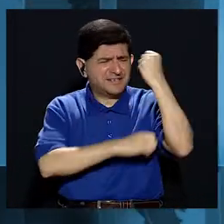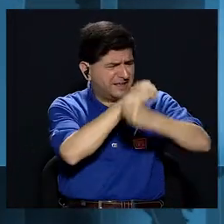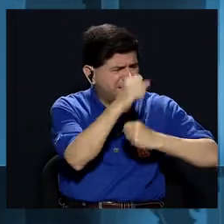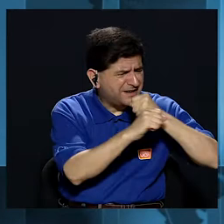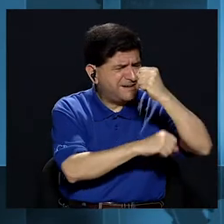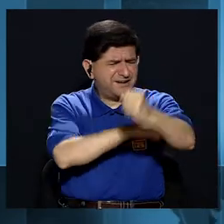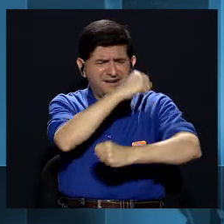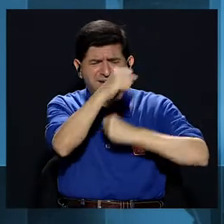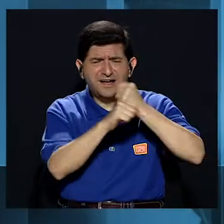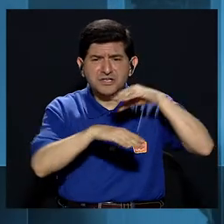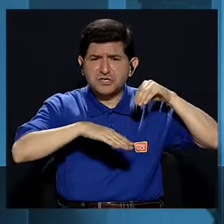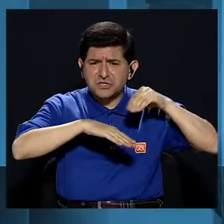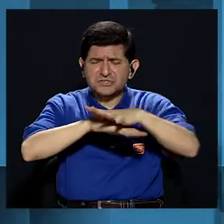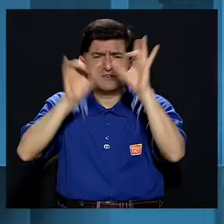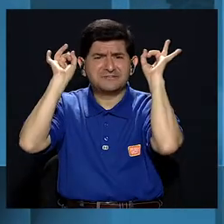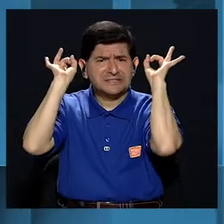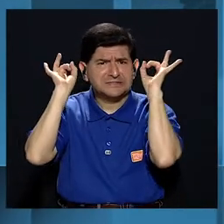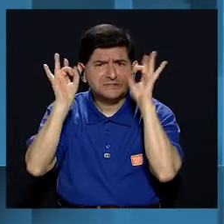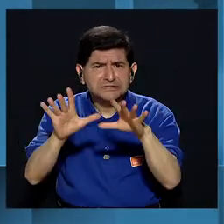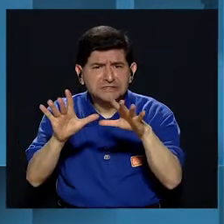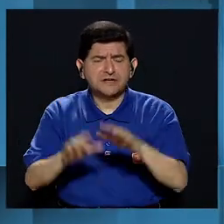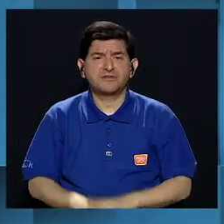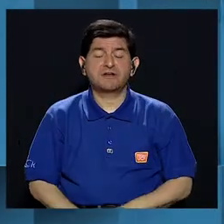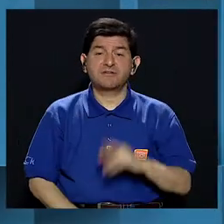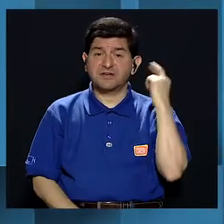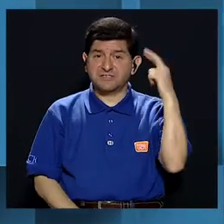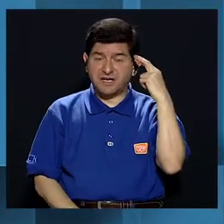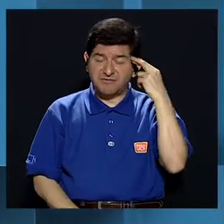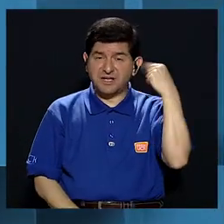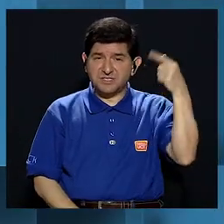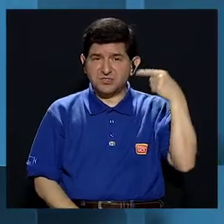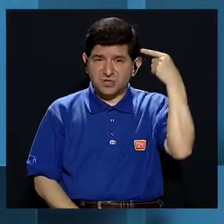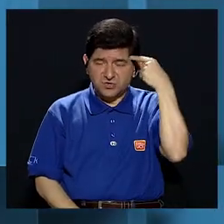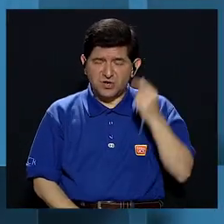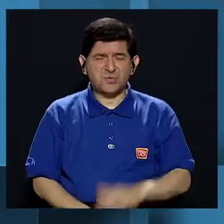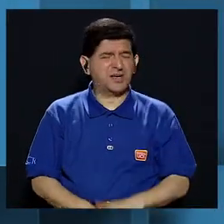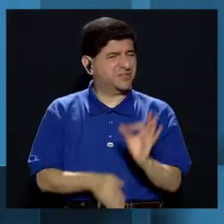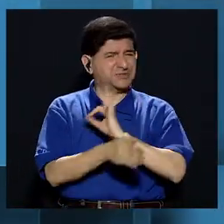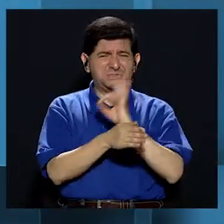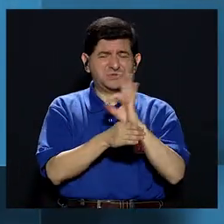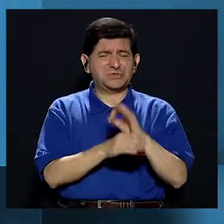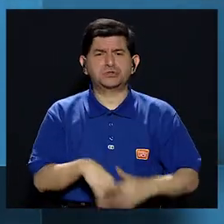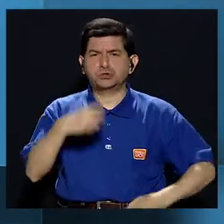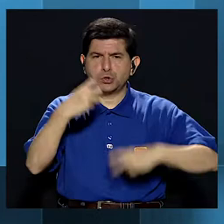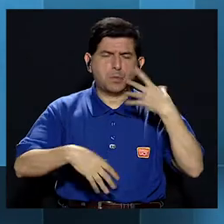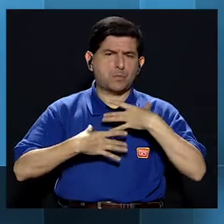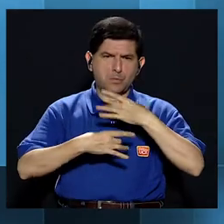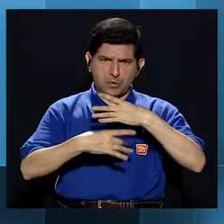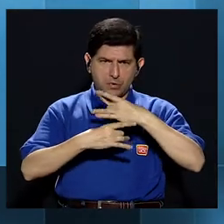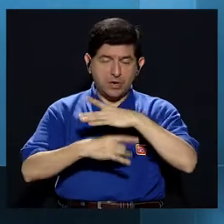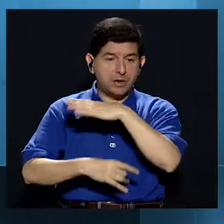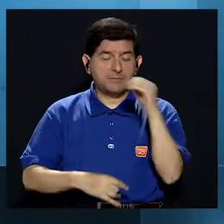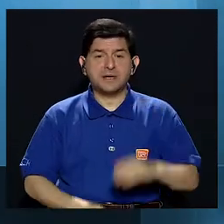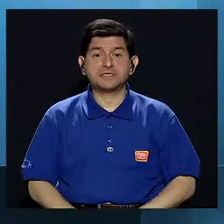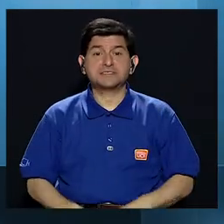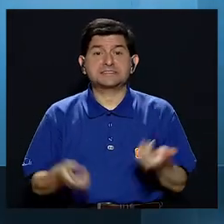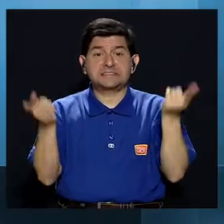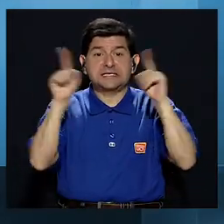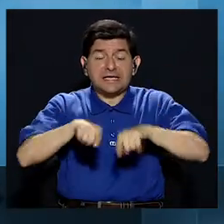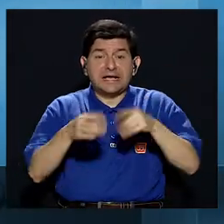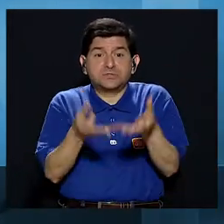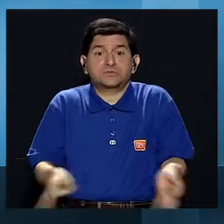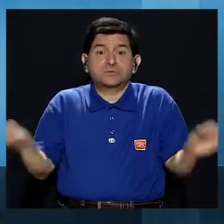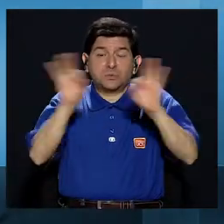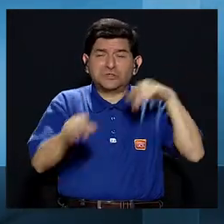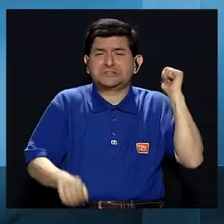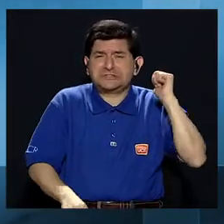de décadas efectos nefastos derivados de administraciones deficientes, conflictos de interés y sonados casos de